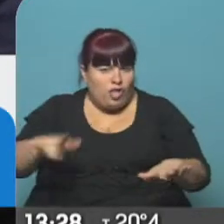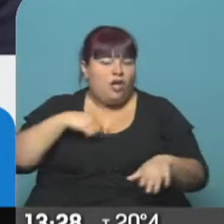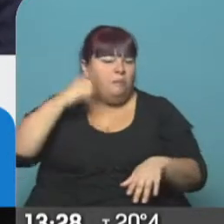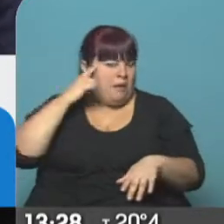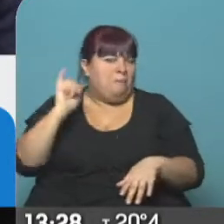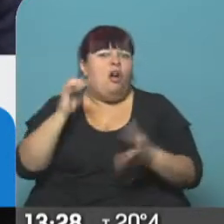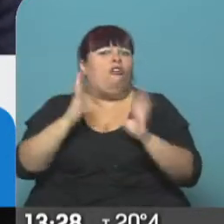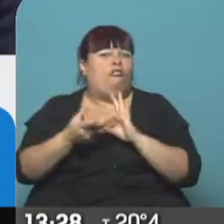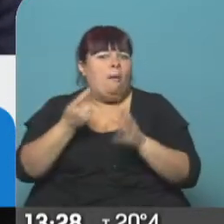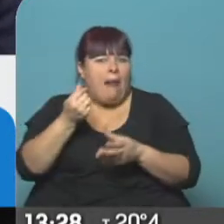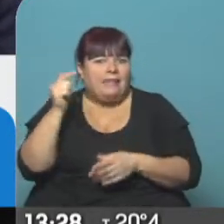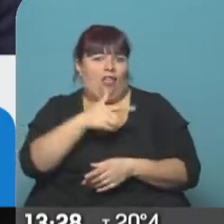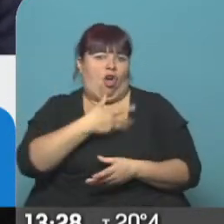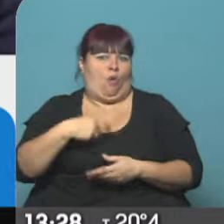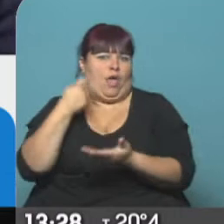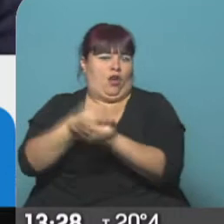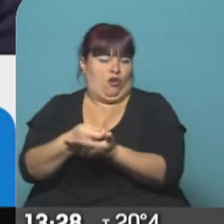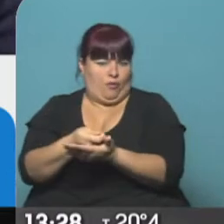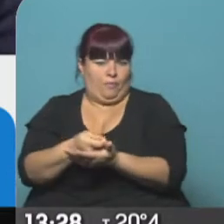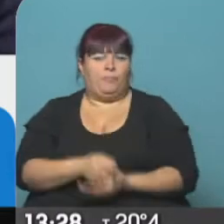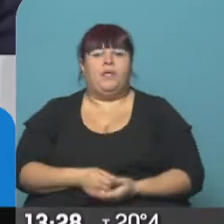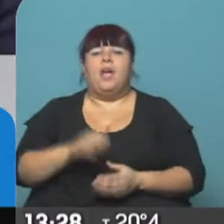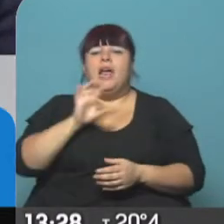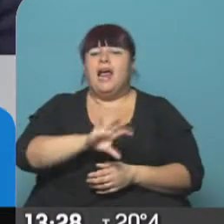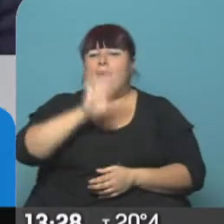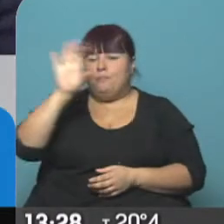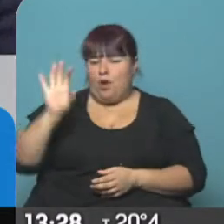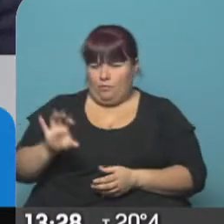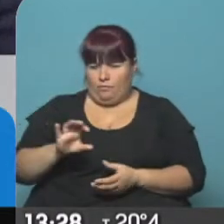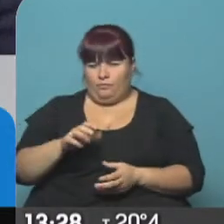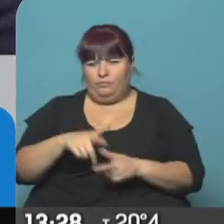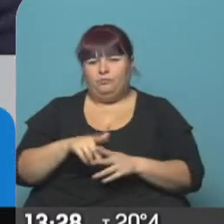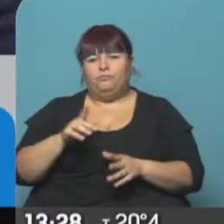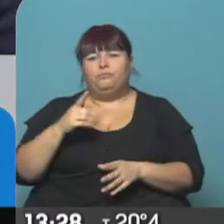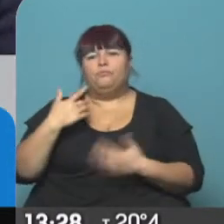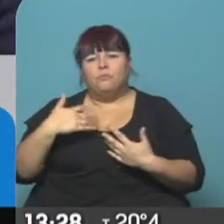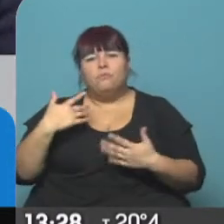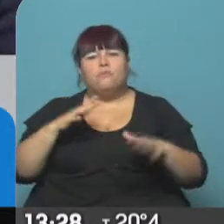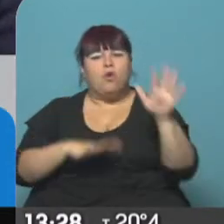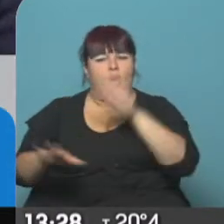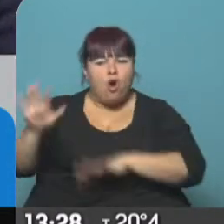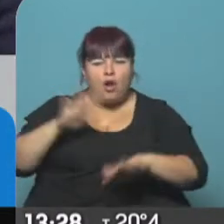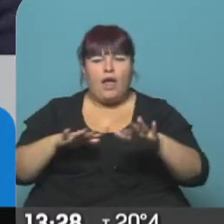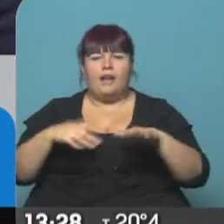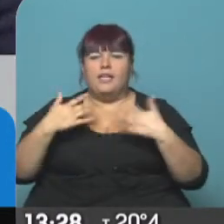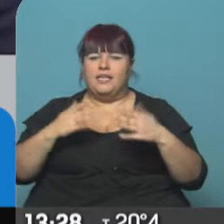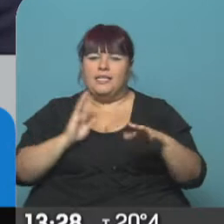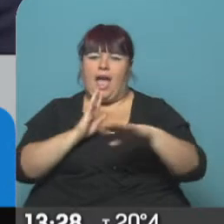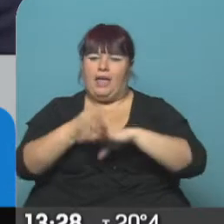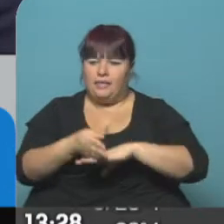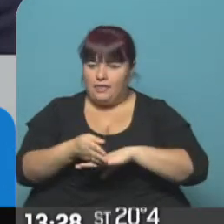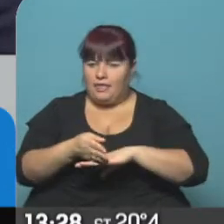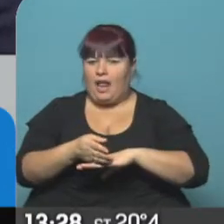creo que no hay mejor uso de los fondos públicos de las provincias como organizan el ingreso